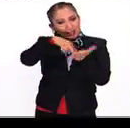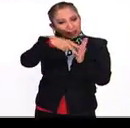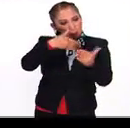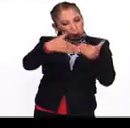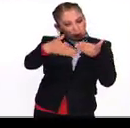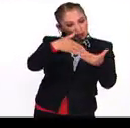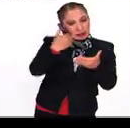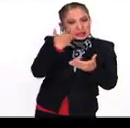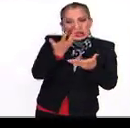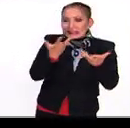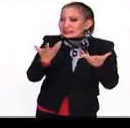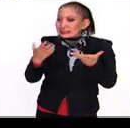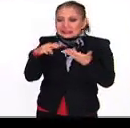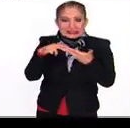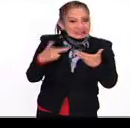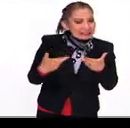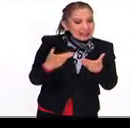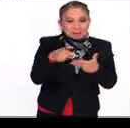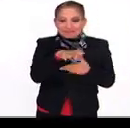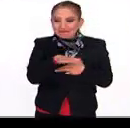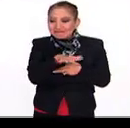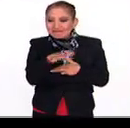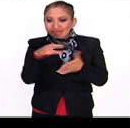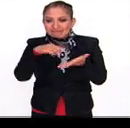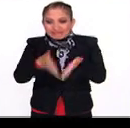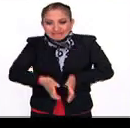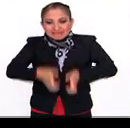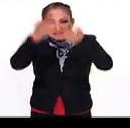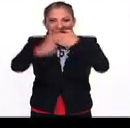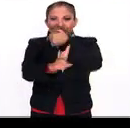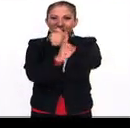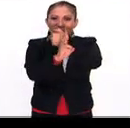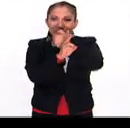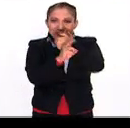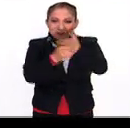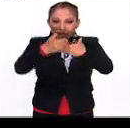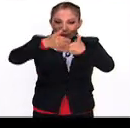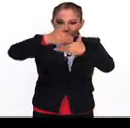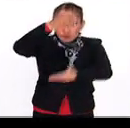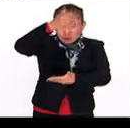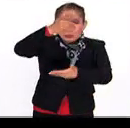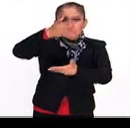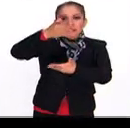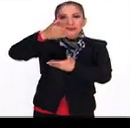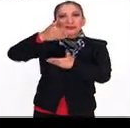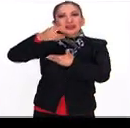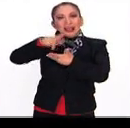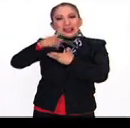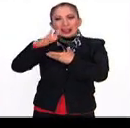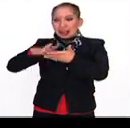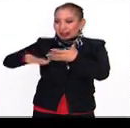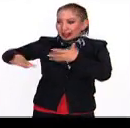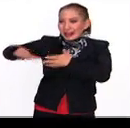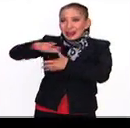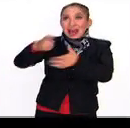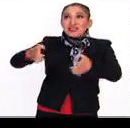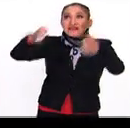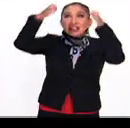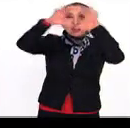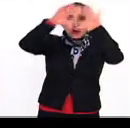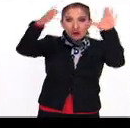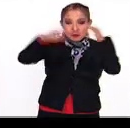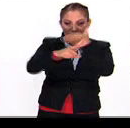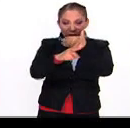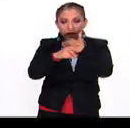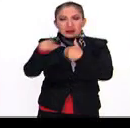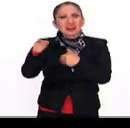moderna por la relación entre el cristal y la superficie del edificio